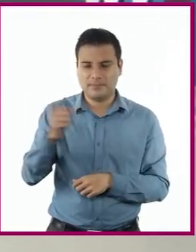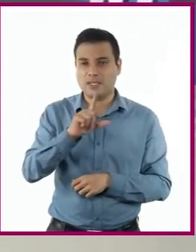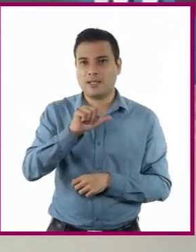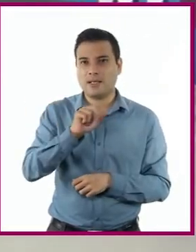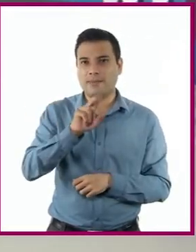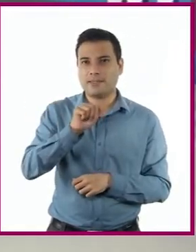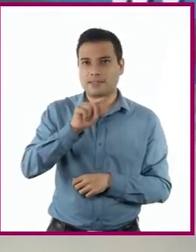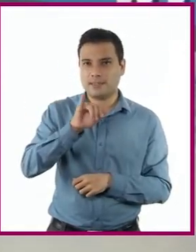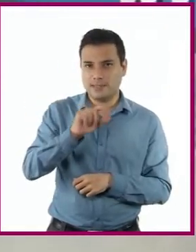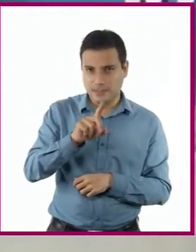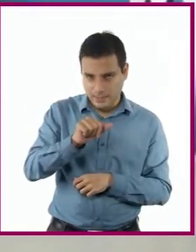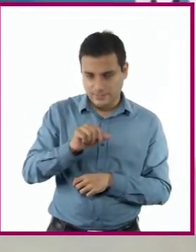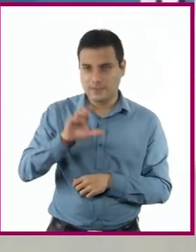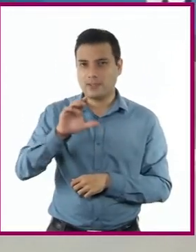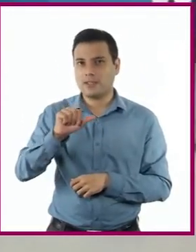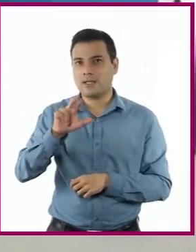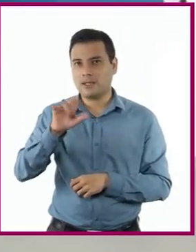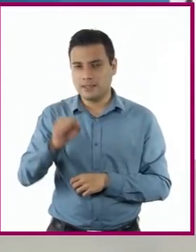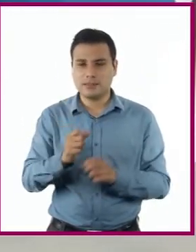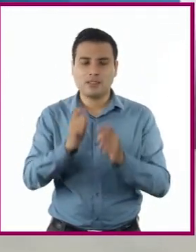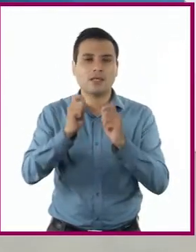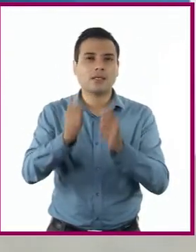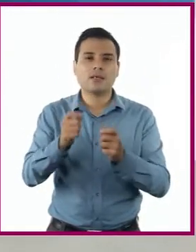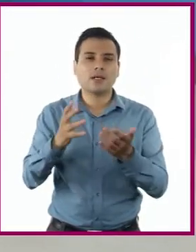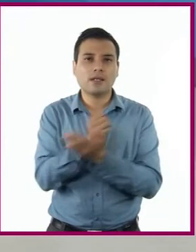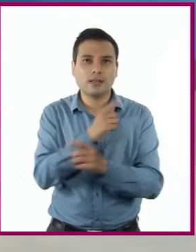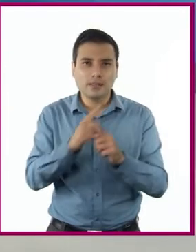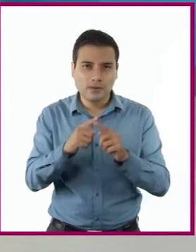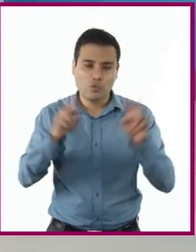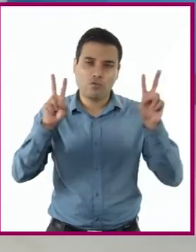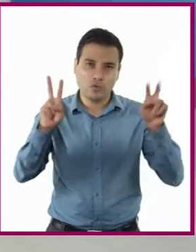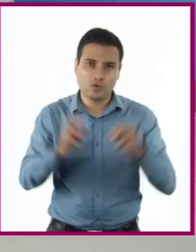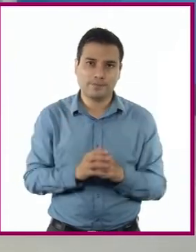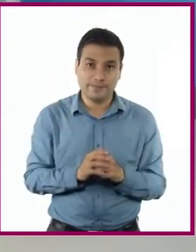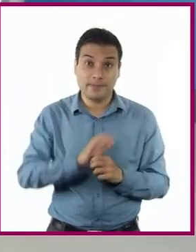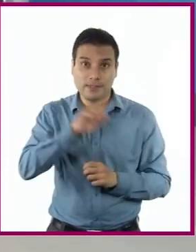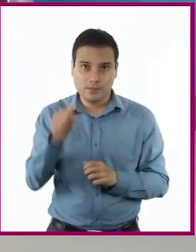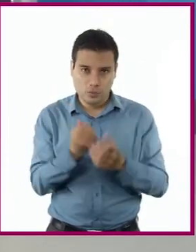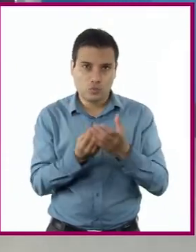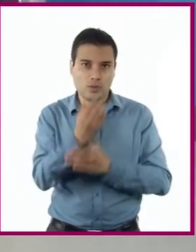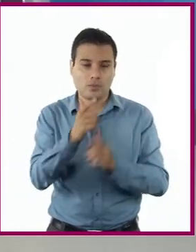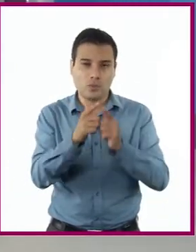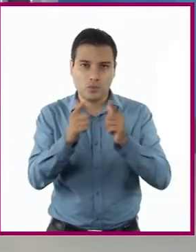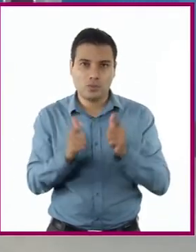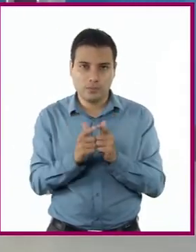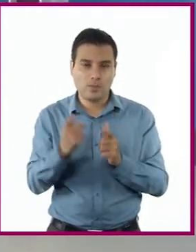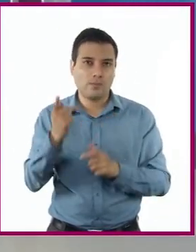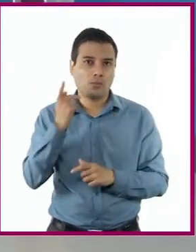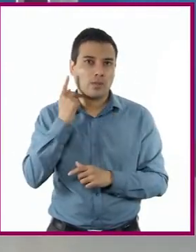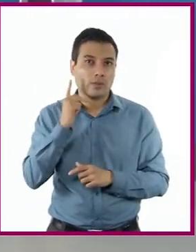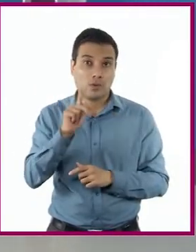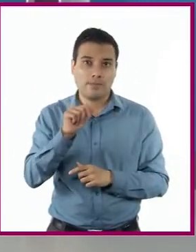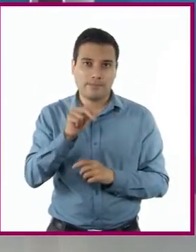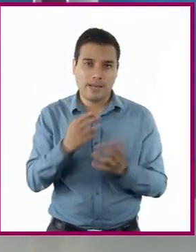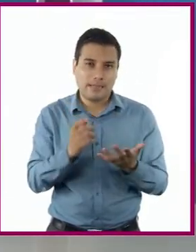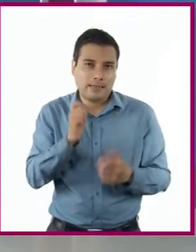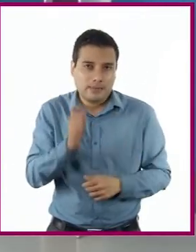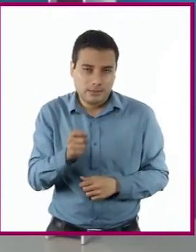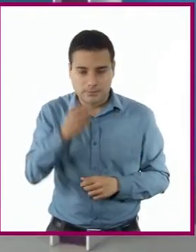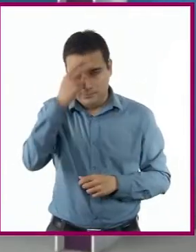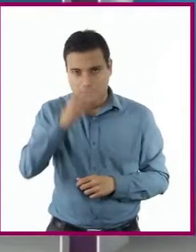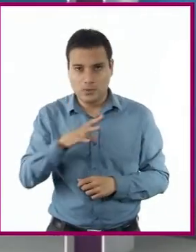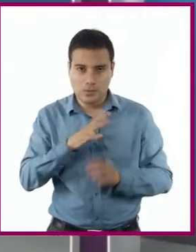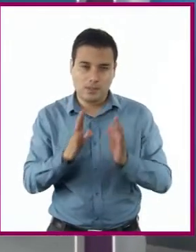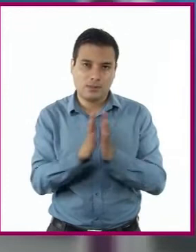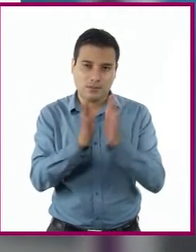Ochoa. Fox ganó la presidencia y con su llegada, la alternancia política fue considerada como una muestra de la democracia en